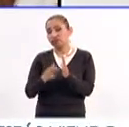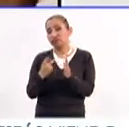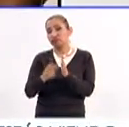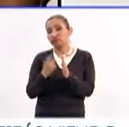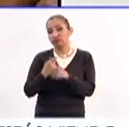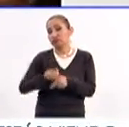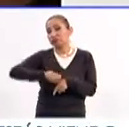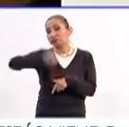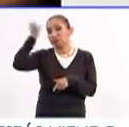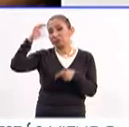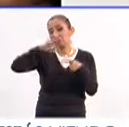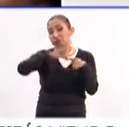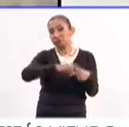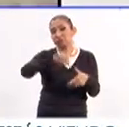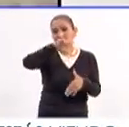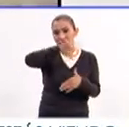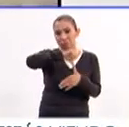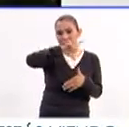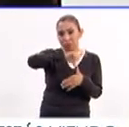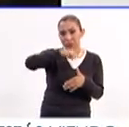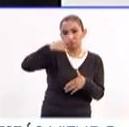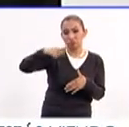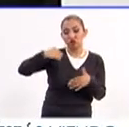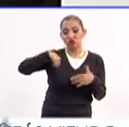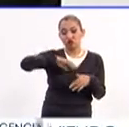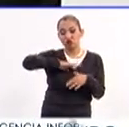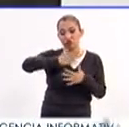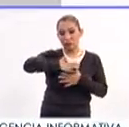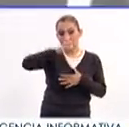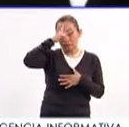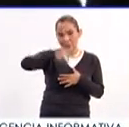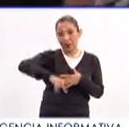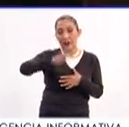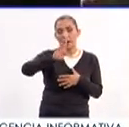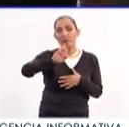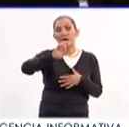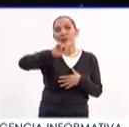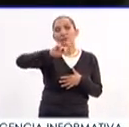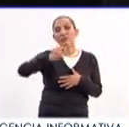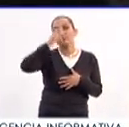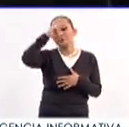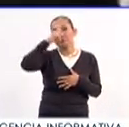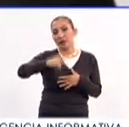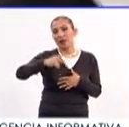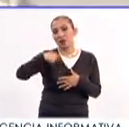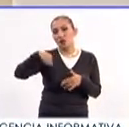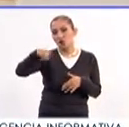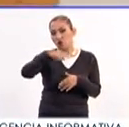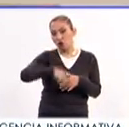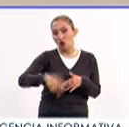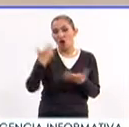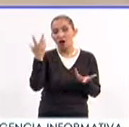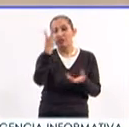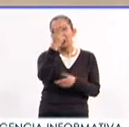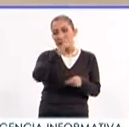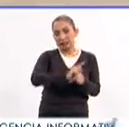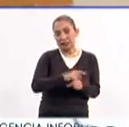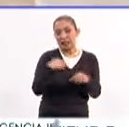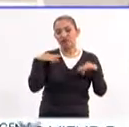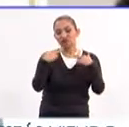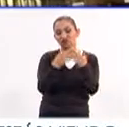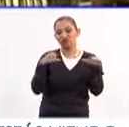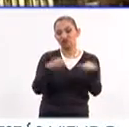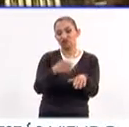trae por primera vez a América Latina y somos nosotros México, el British Council México, el que lo recibe. Es un evento de 3 días donde se van a